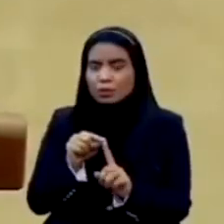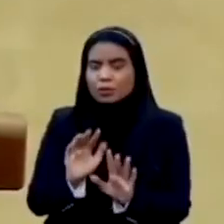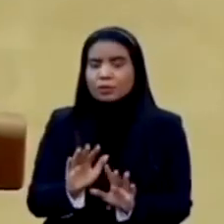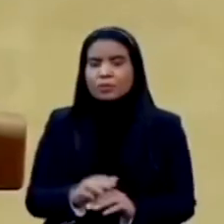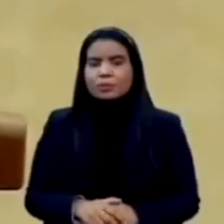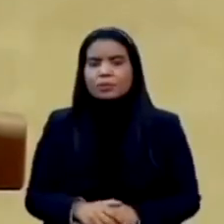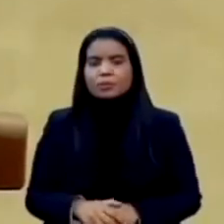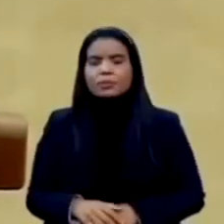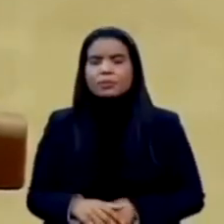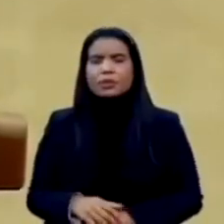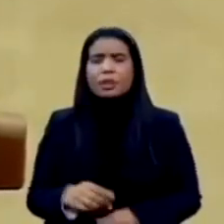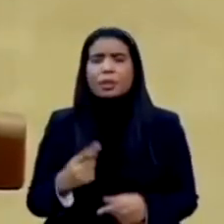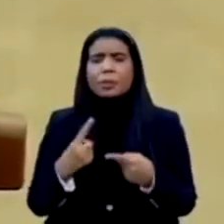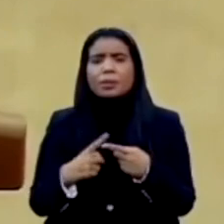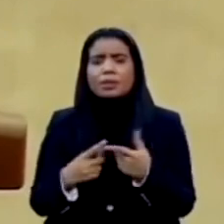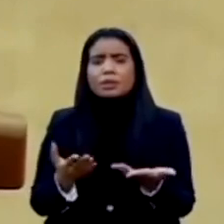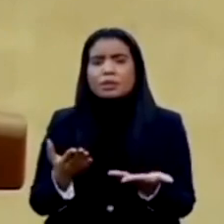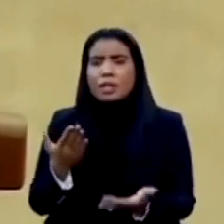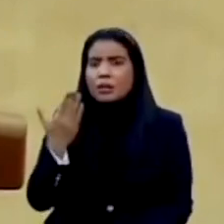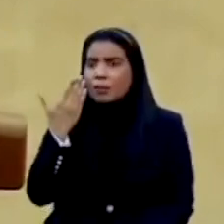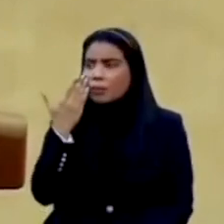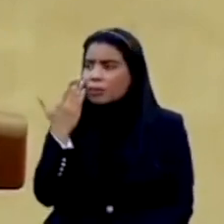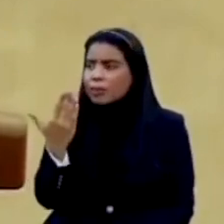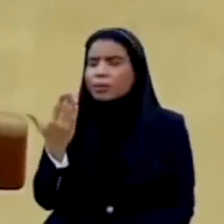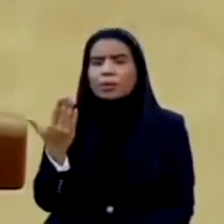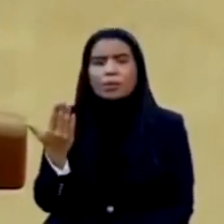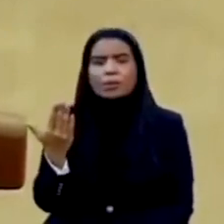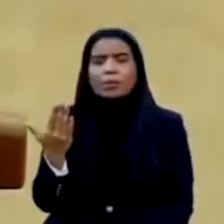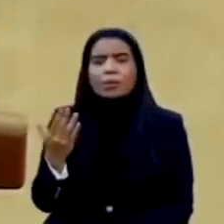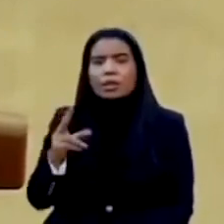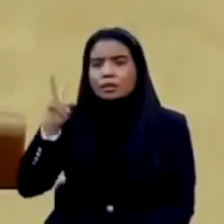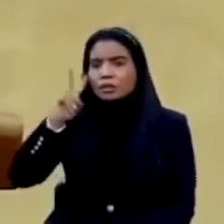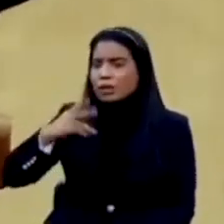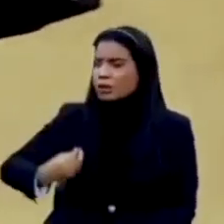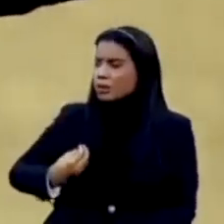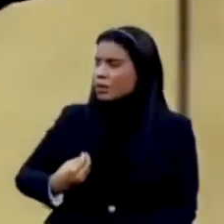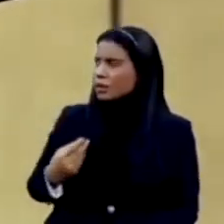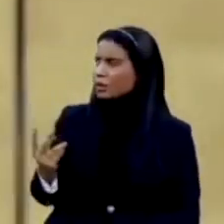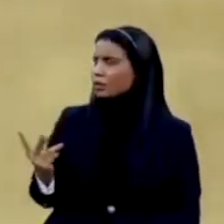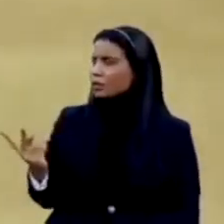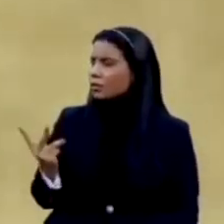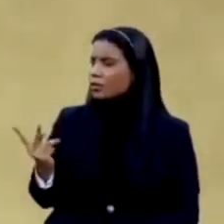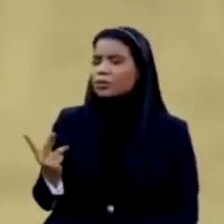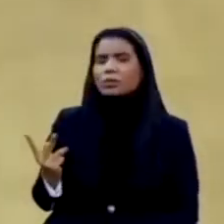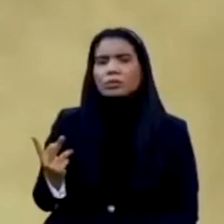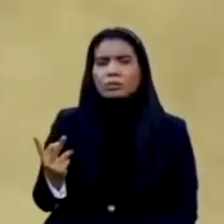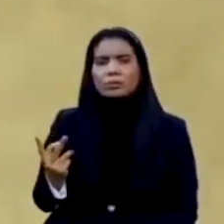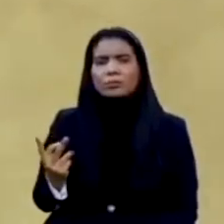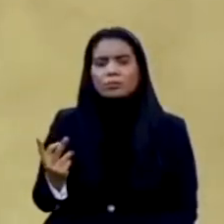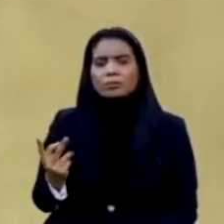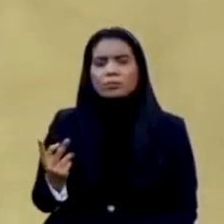porque usted vio aquí la palabra viva usted vio aquí que